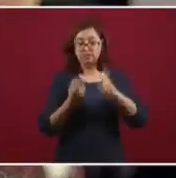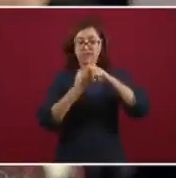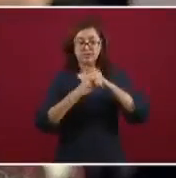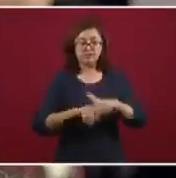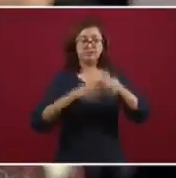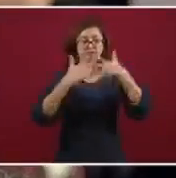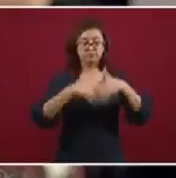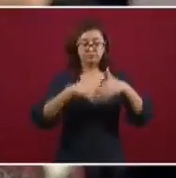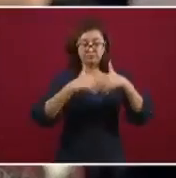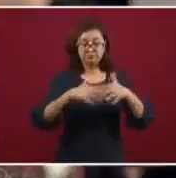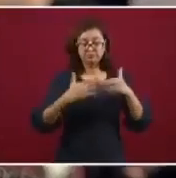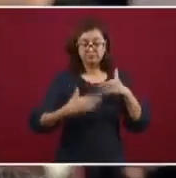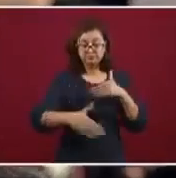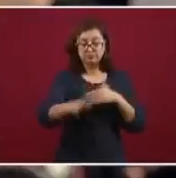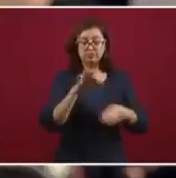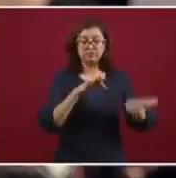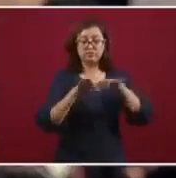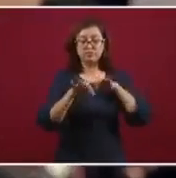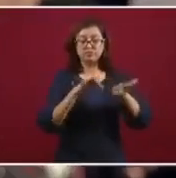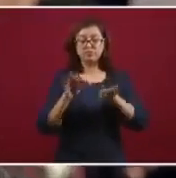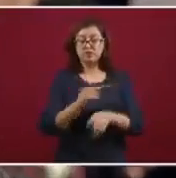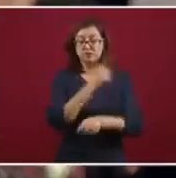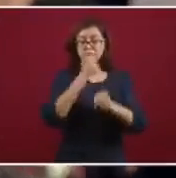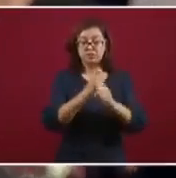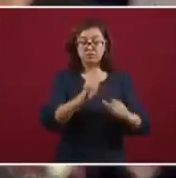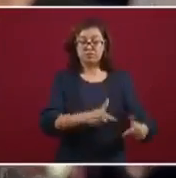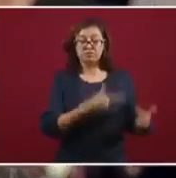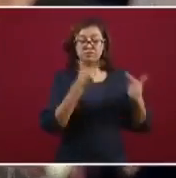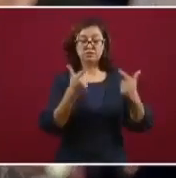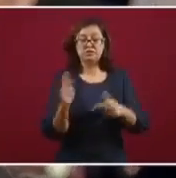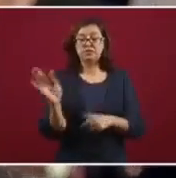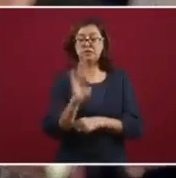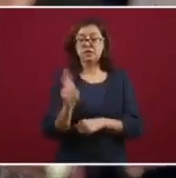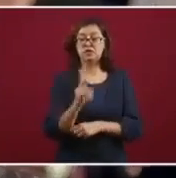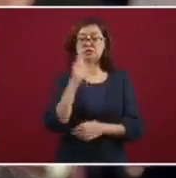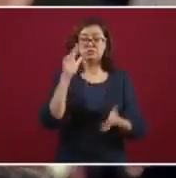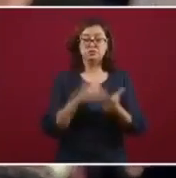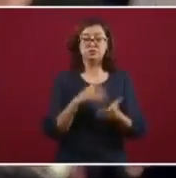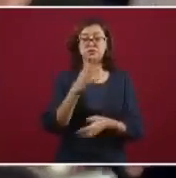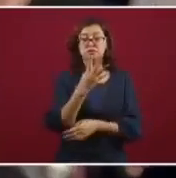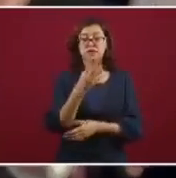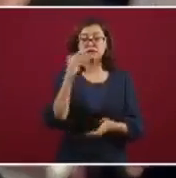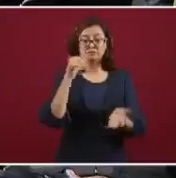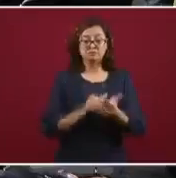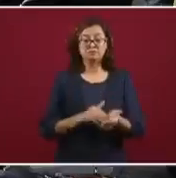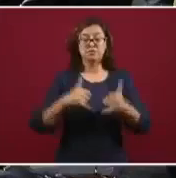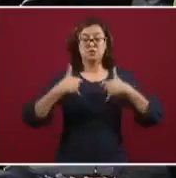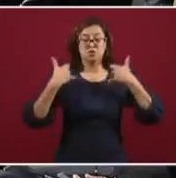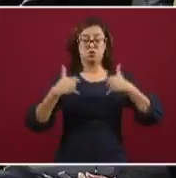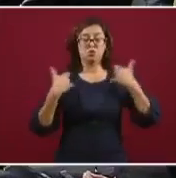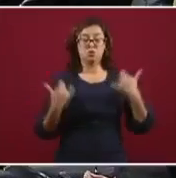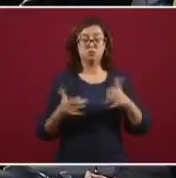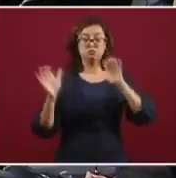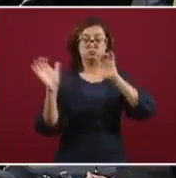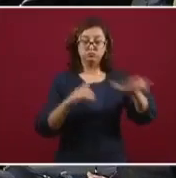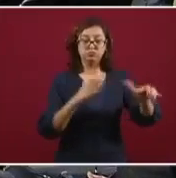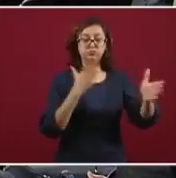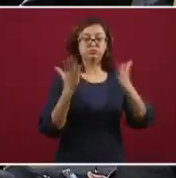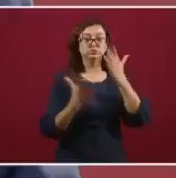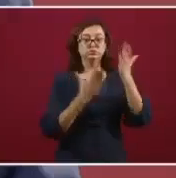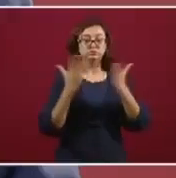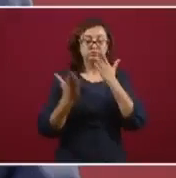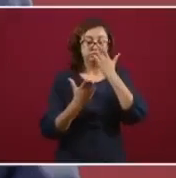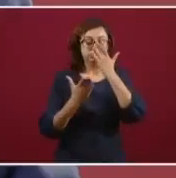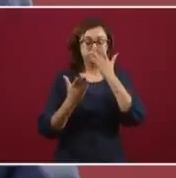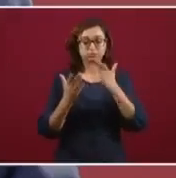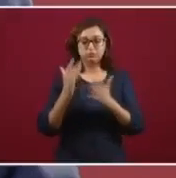funcionamiento, en su primera generación albergará de 2.500 a 3.000 jóvenes, lo que reduciría la tasa de jóvenes rechazados y